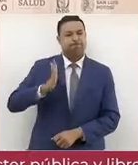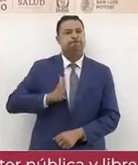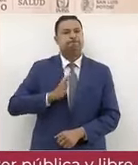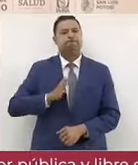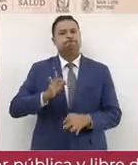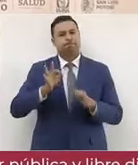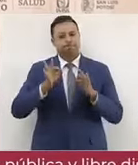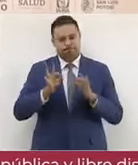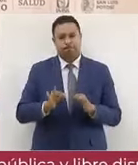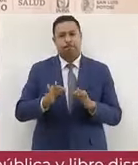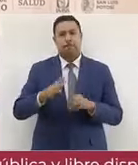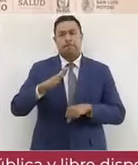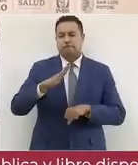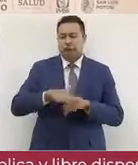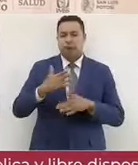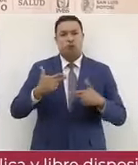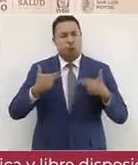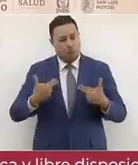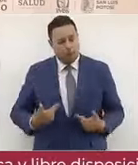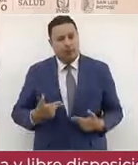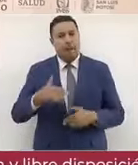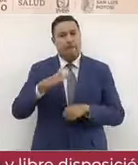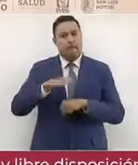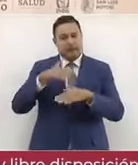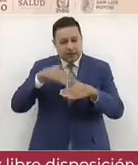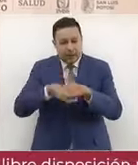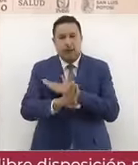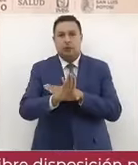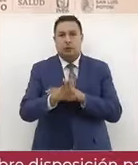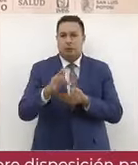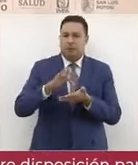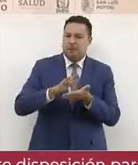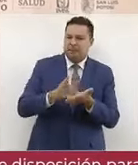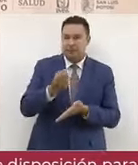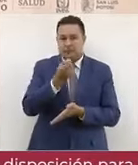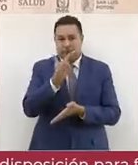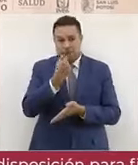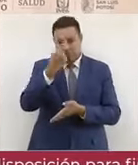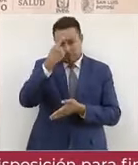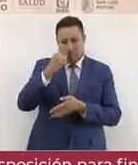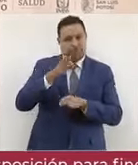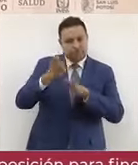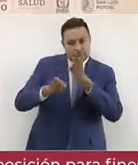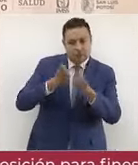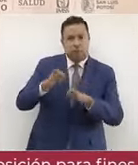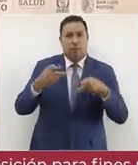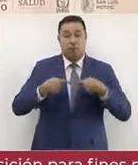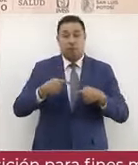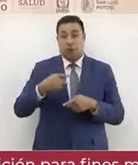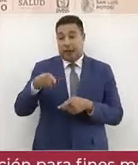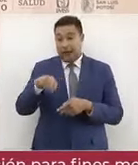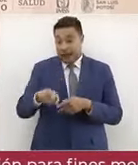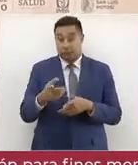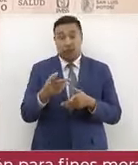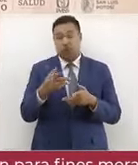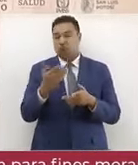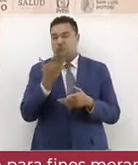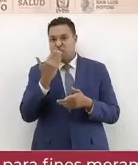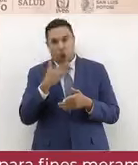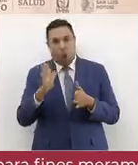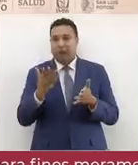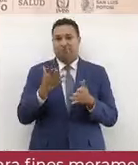más humana y de mayor acceso, con medicamentos y tratamientos para personas sin acceso a la seguridad social.